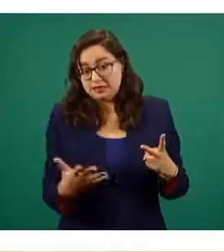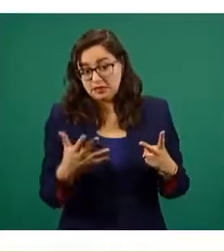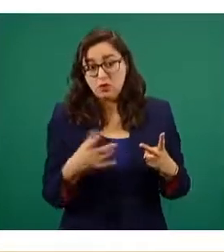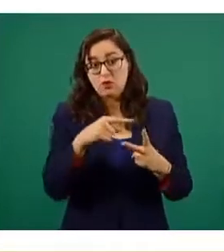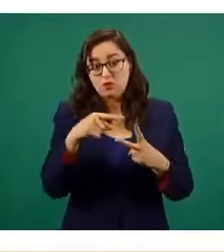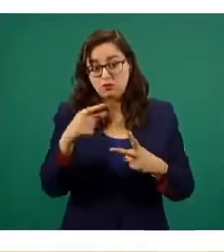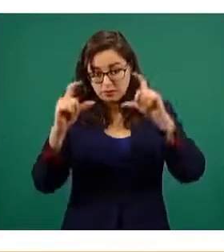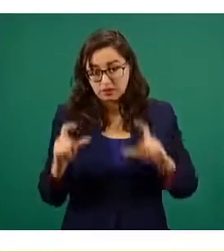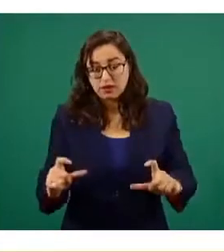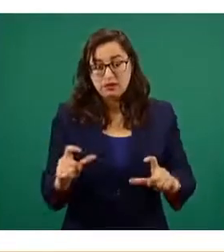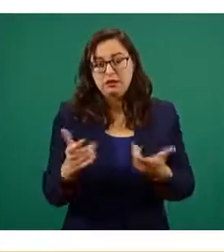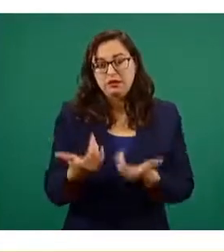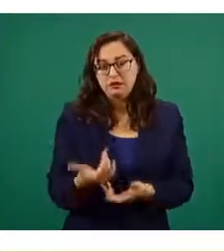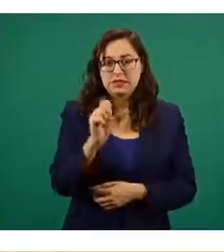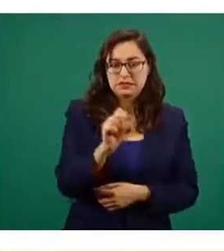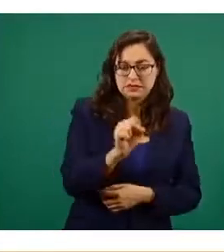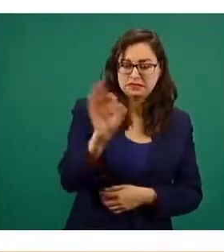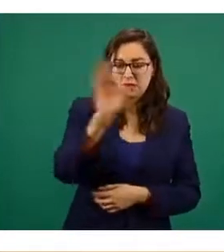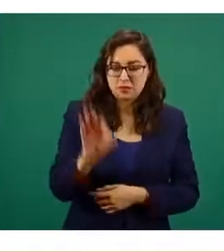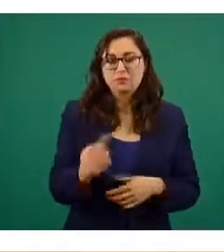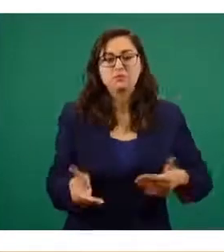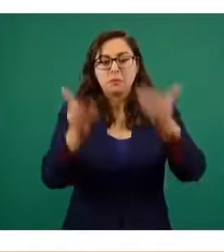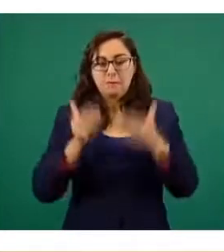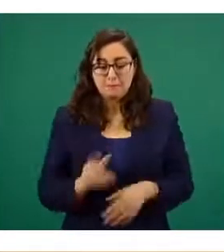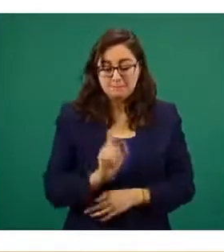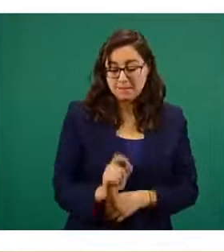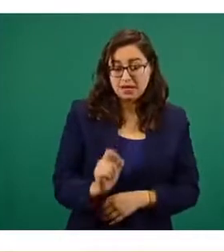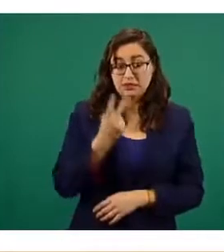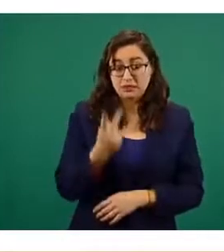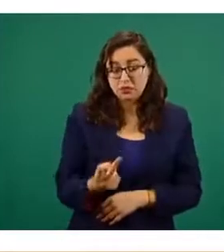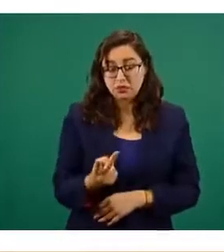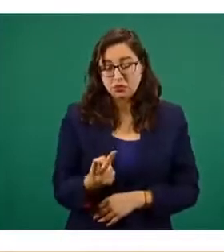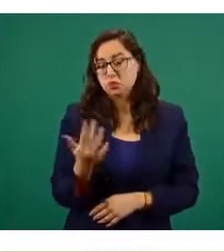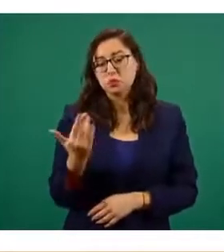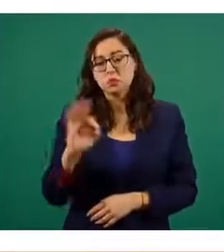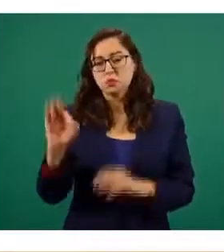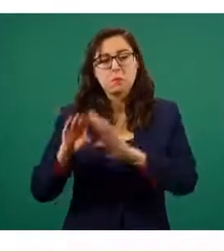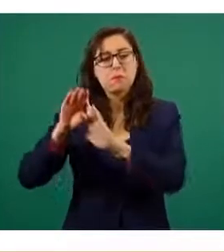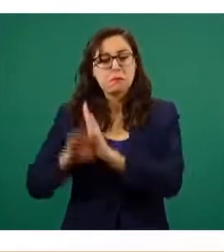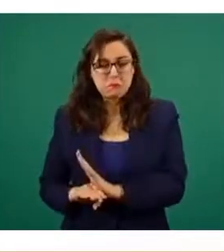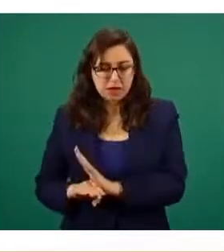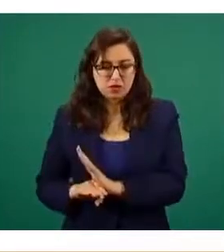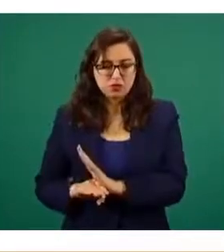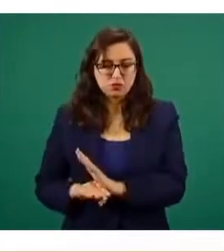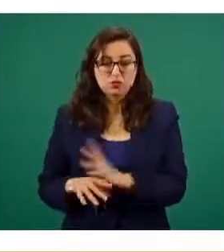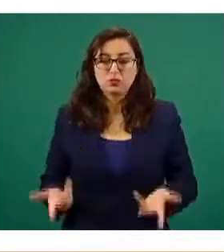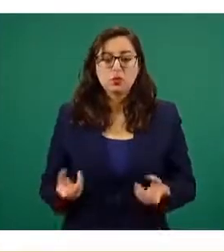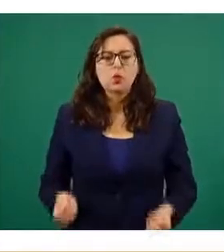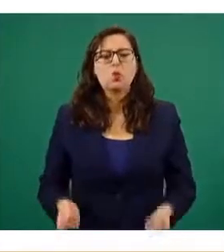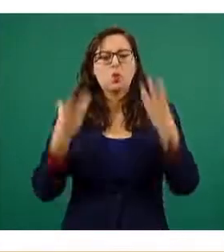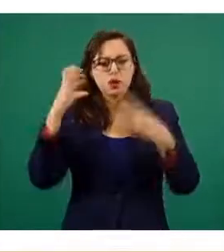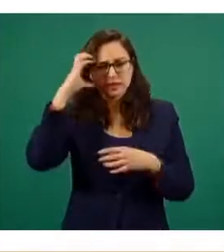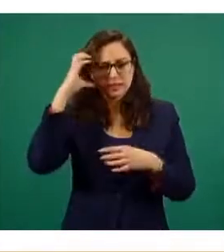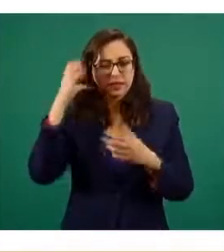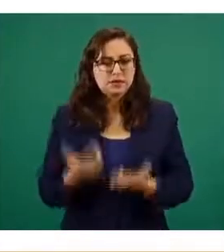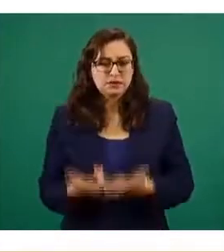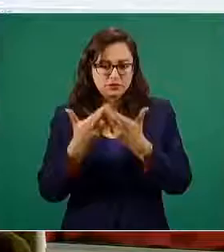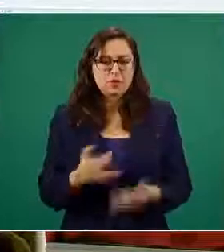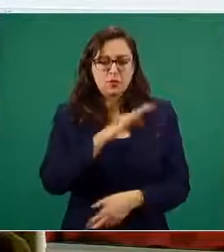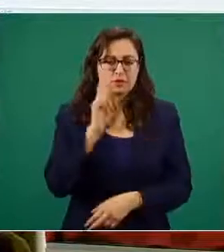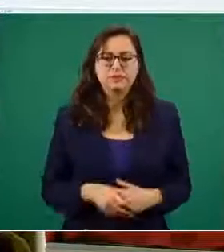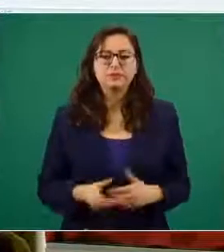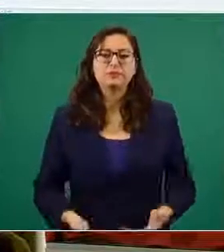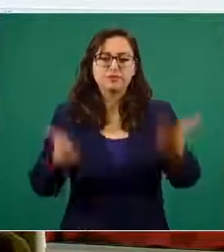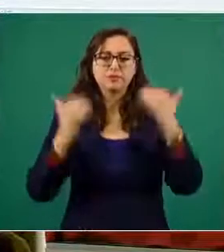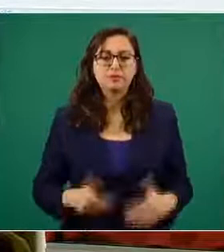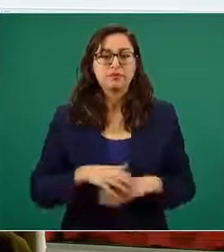69%, también ahí indicadas, y el resto, 22 de las 32, tienen ocupaciones menores al 50%. El dato específico de disponibilidad de camas también aparece al final de la gráfica. La